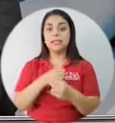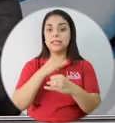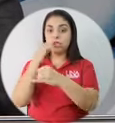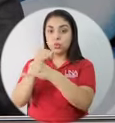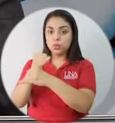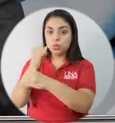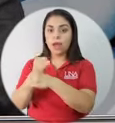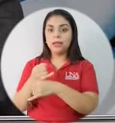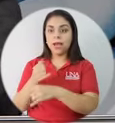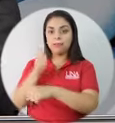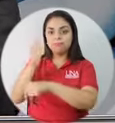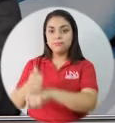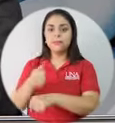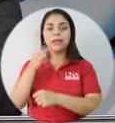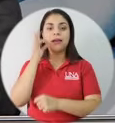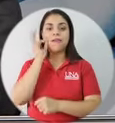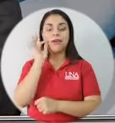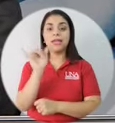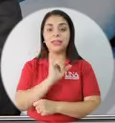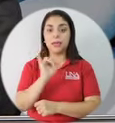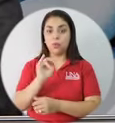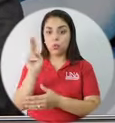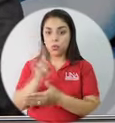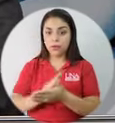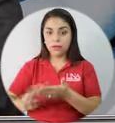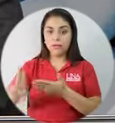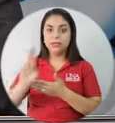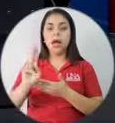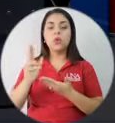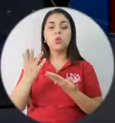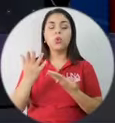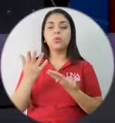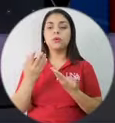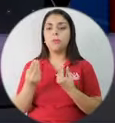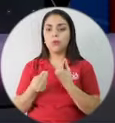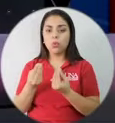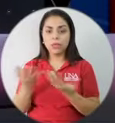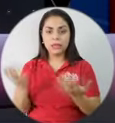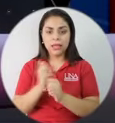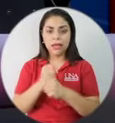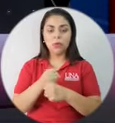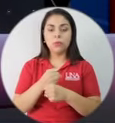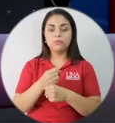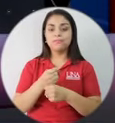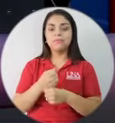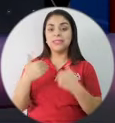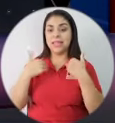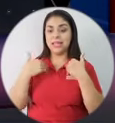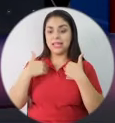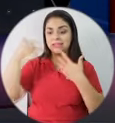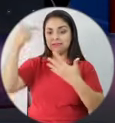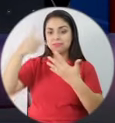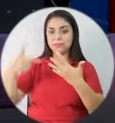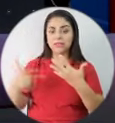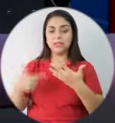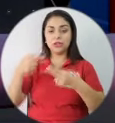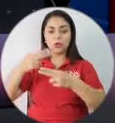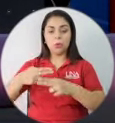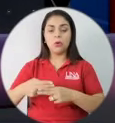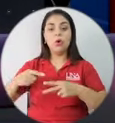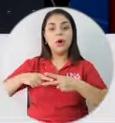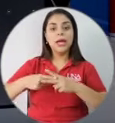la institucionalidad de café como del sector universitario y el sector productivo, llevar a las denominaciones de origen y a la caracterización de